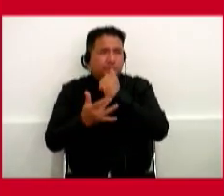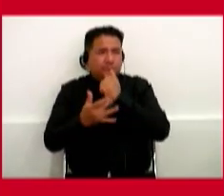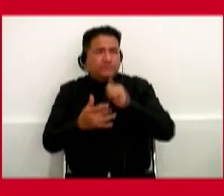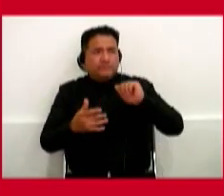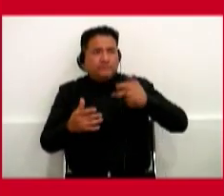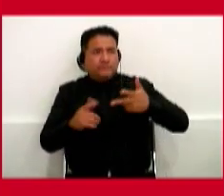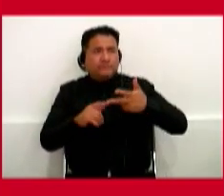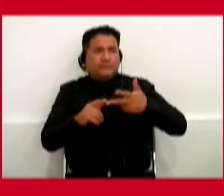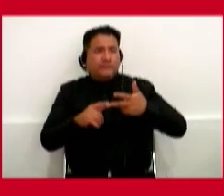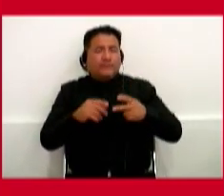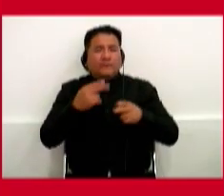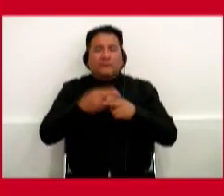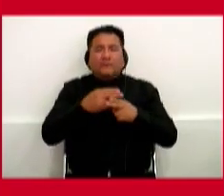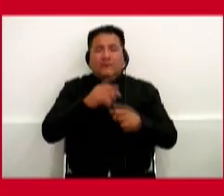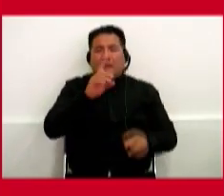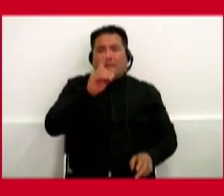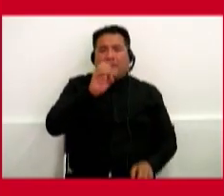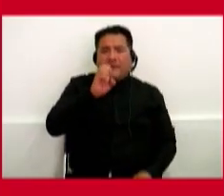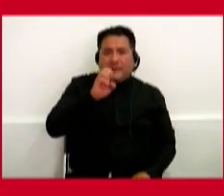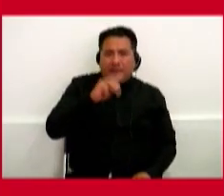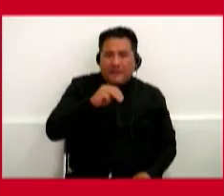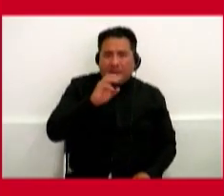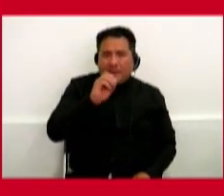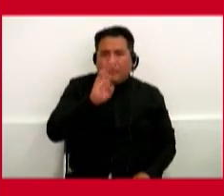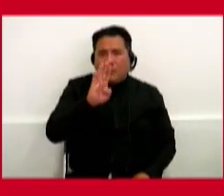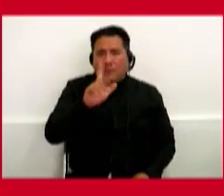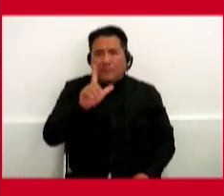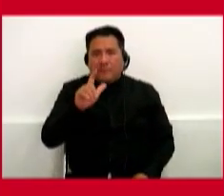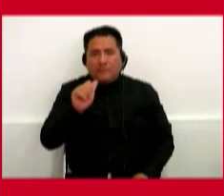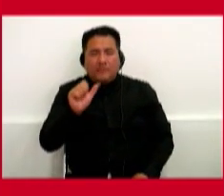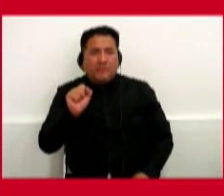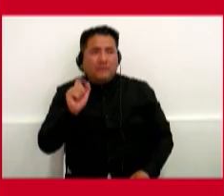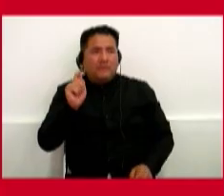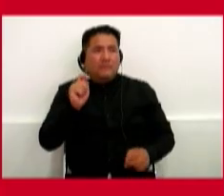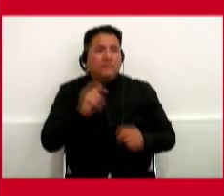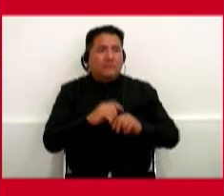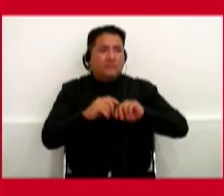ver sobre la línea base que se hace a 24 pies.